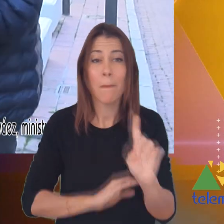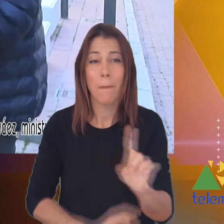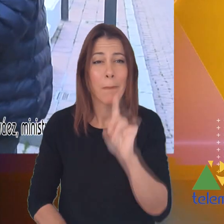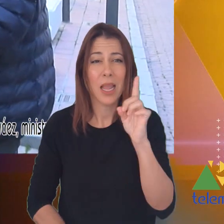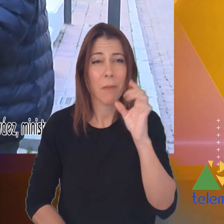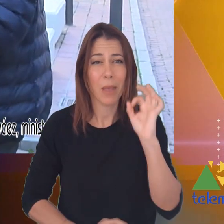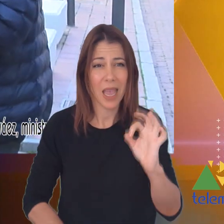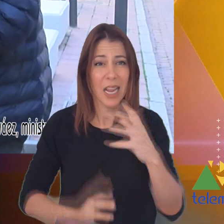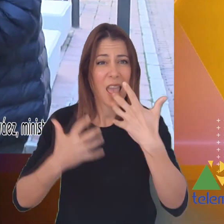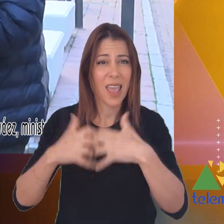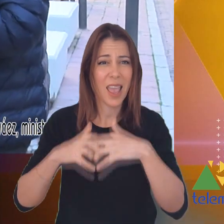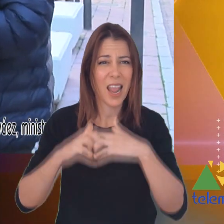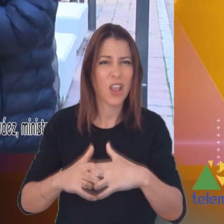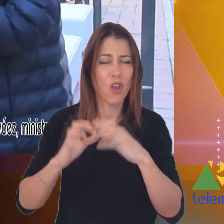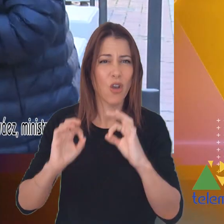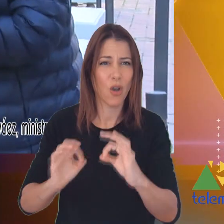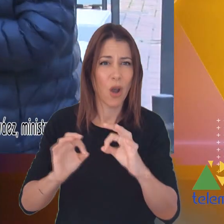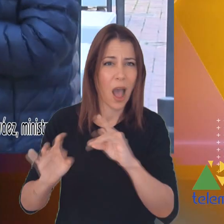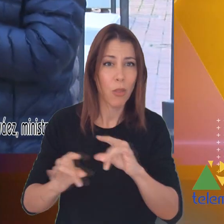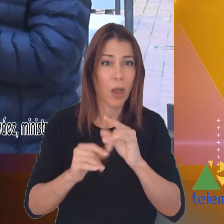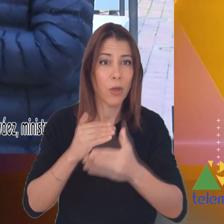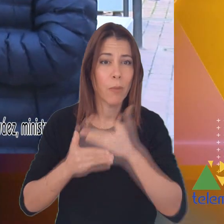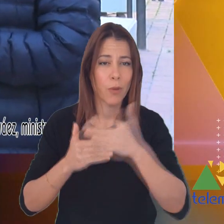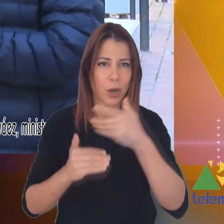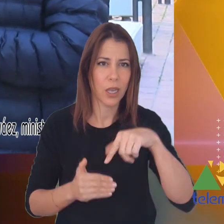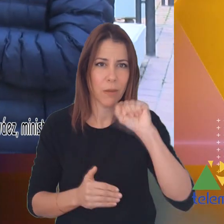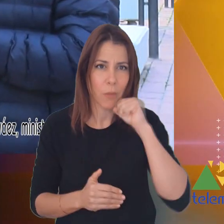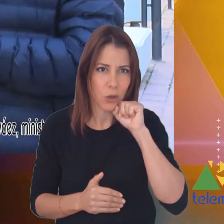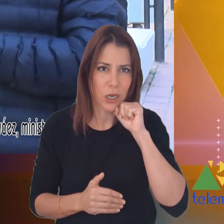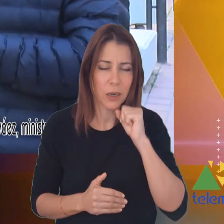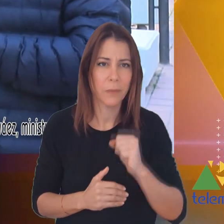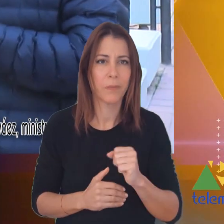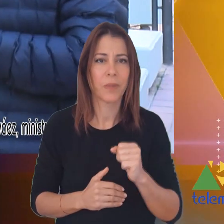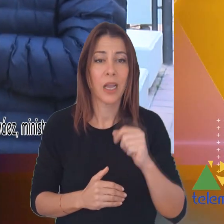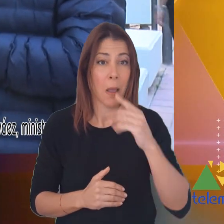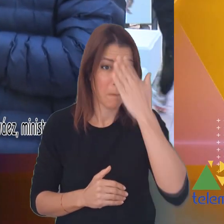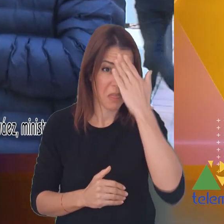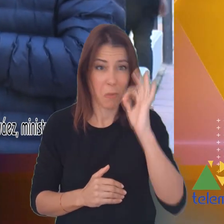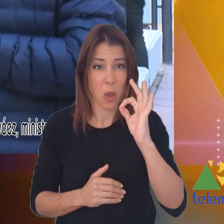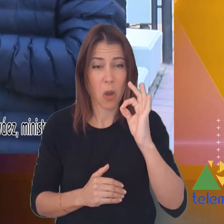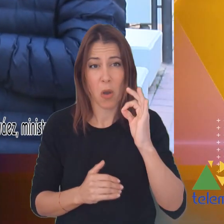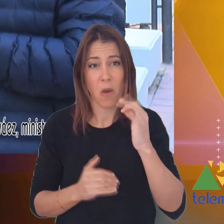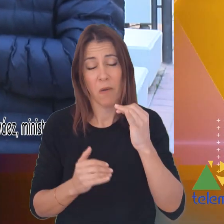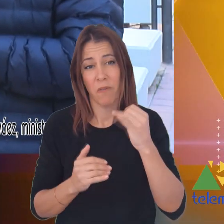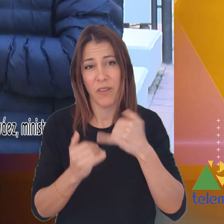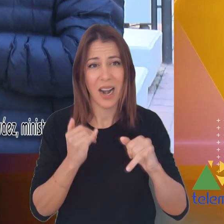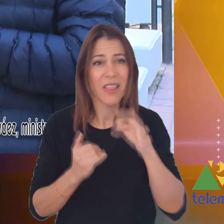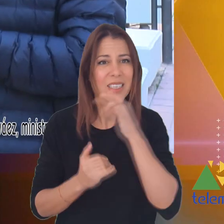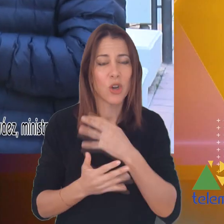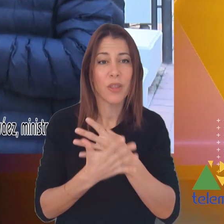primer ingenio azucarero moderno en Motril, Ajá. a principios del siglo